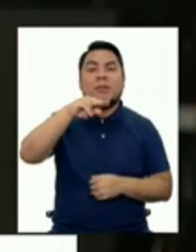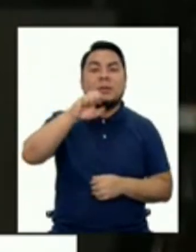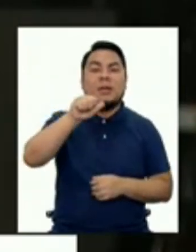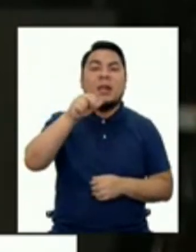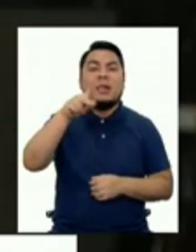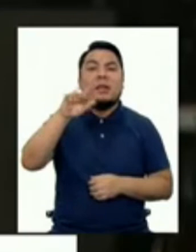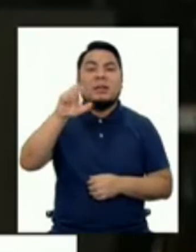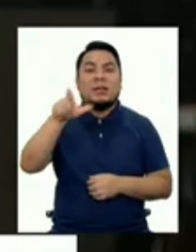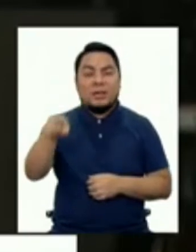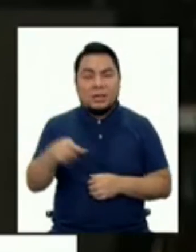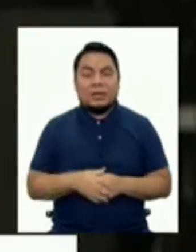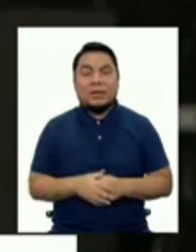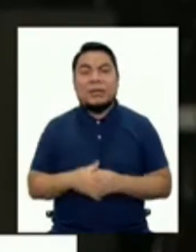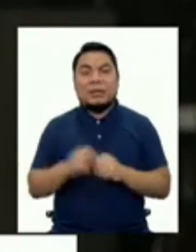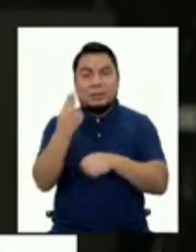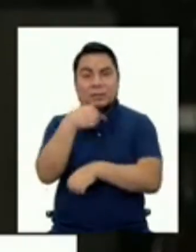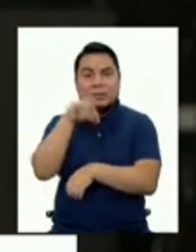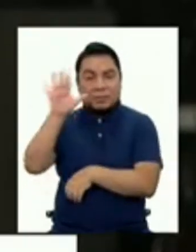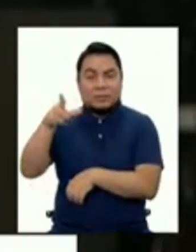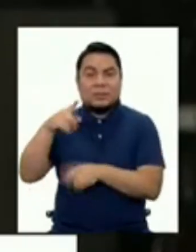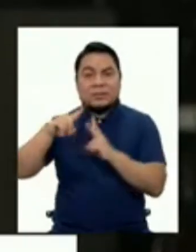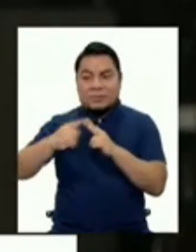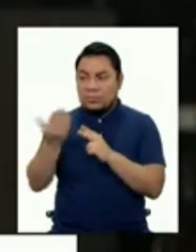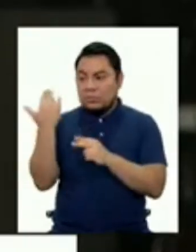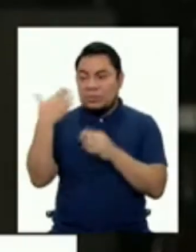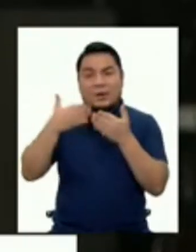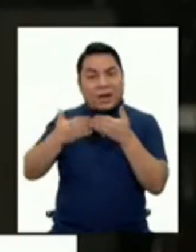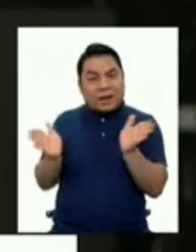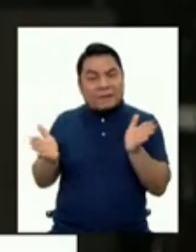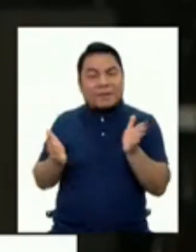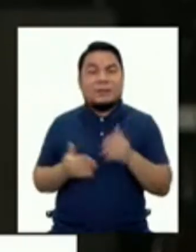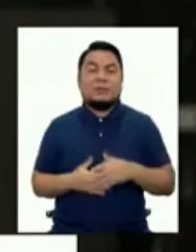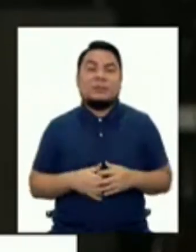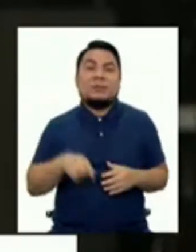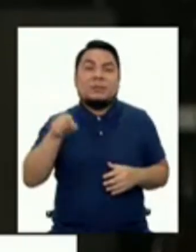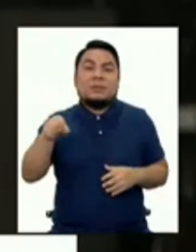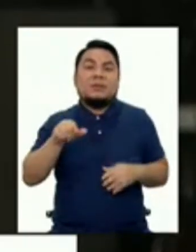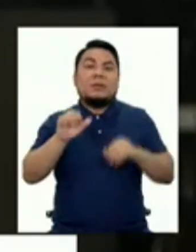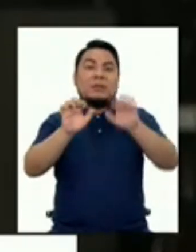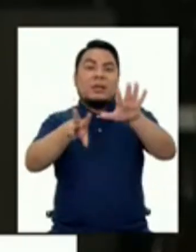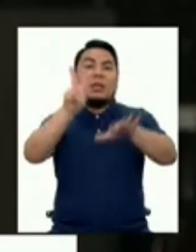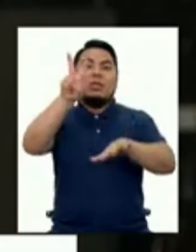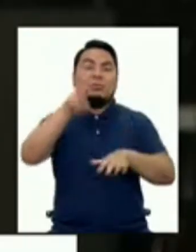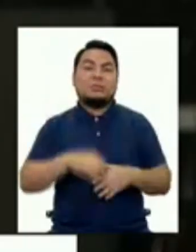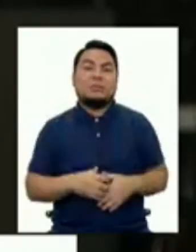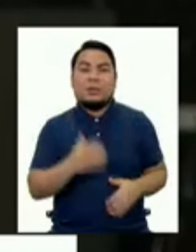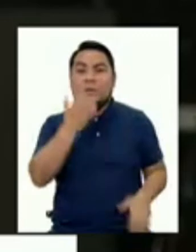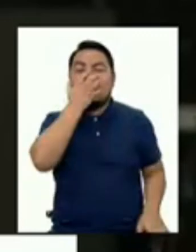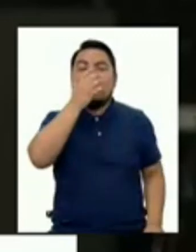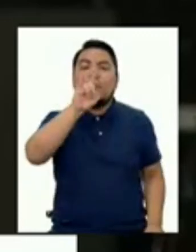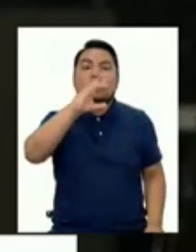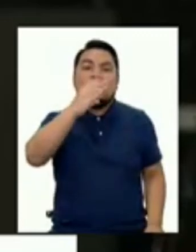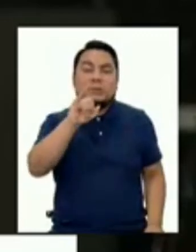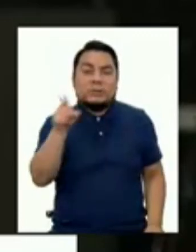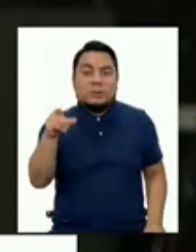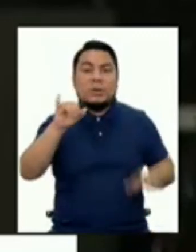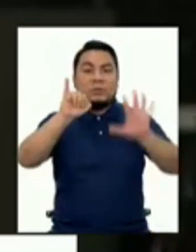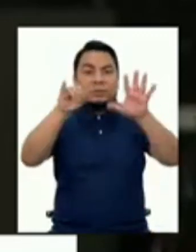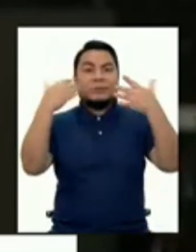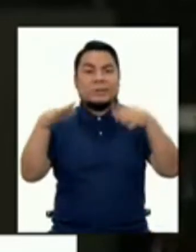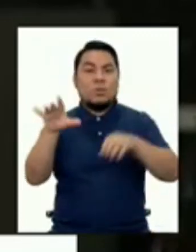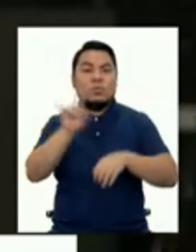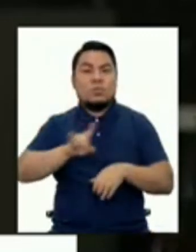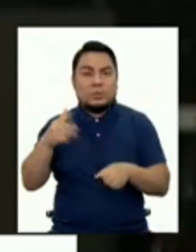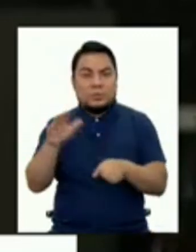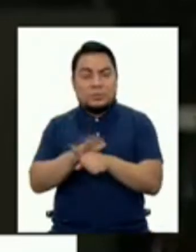Mariscal Llerena, de reciente inauguración, tiene 12 camas de unidad de cuidados intensivos, 6 de las cuales están siendo utilizadas para